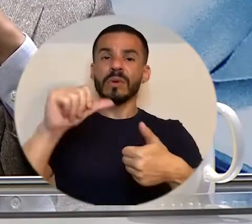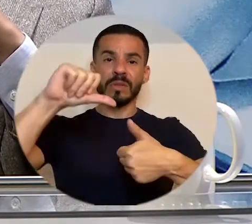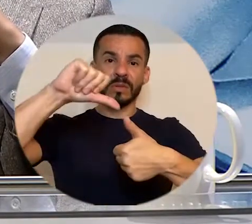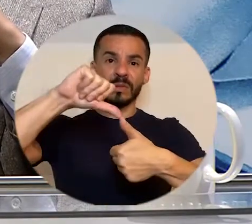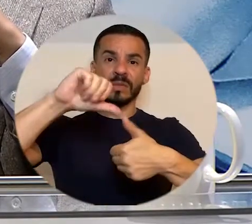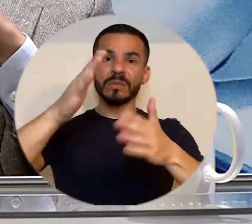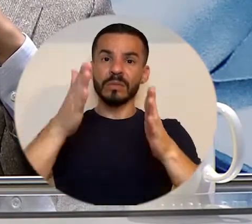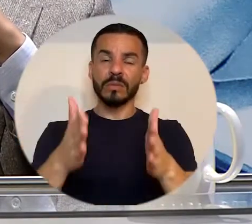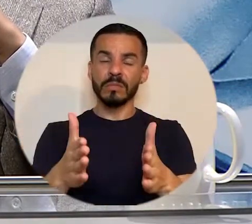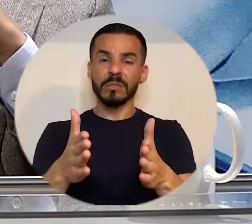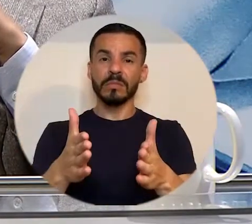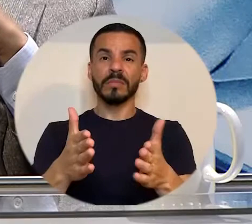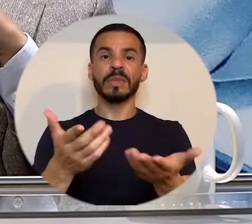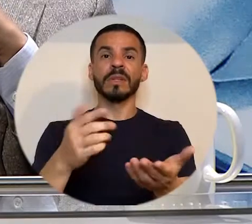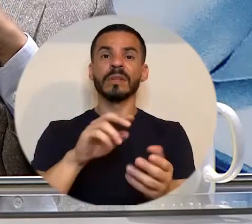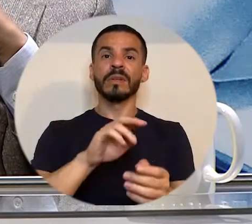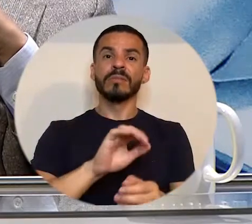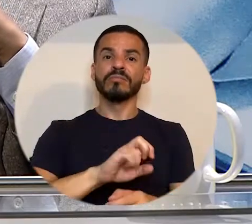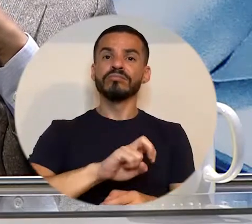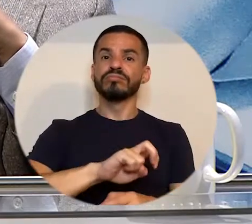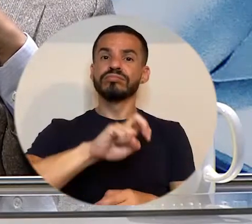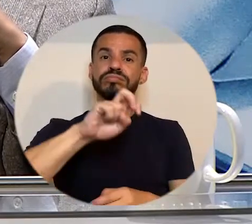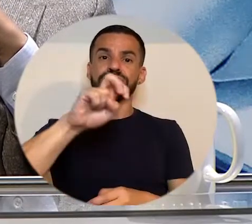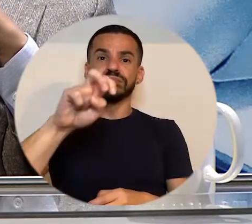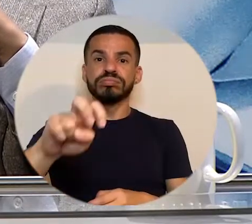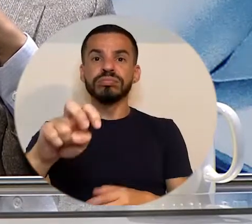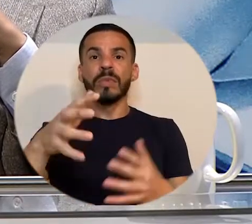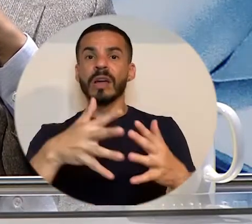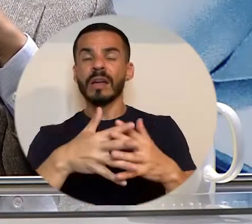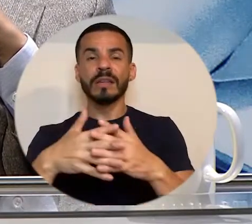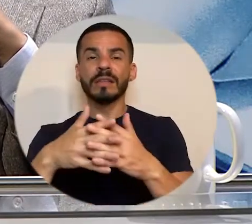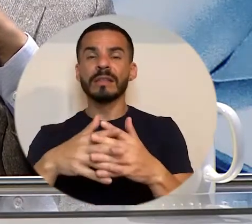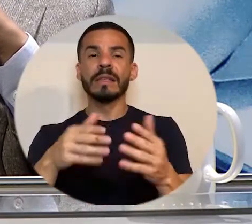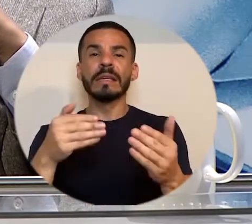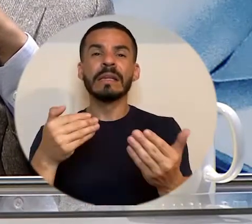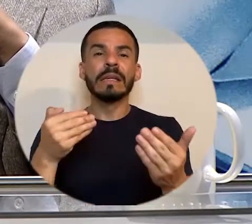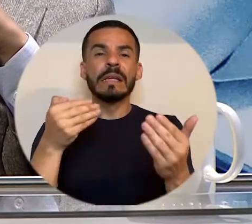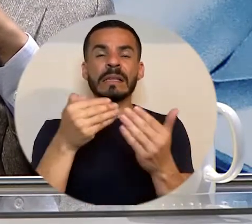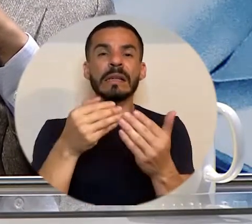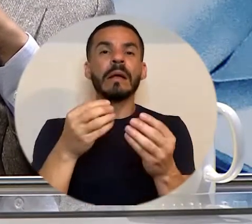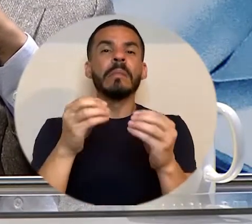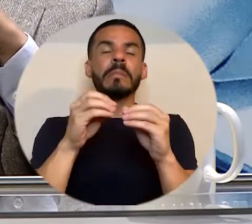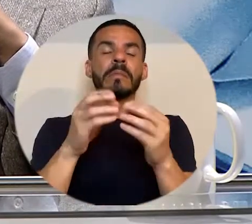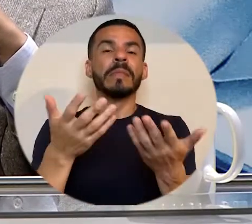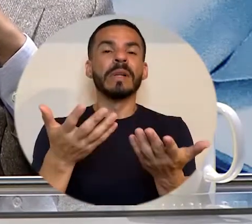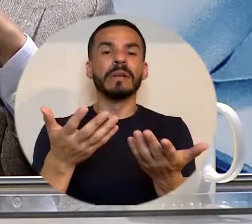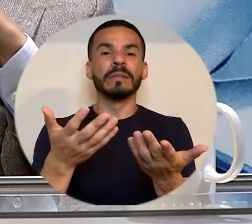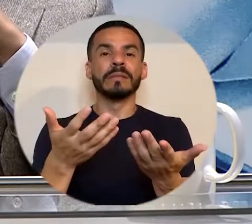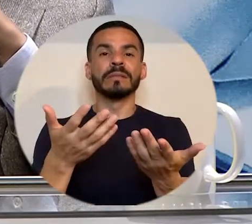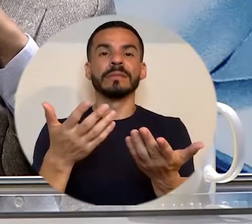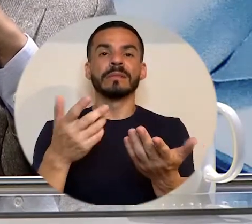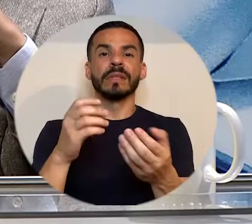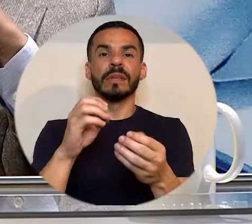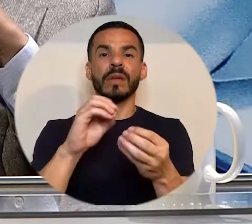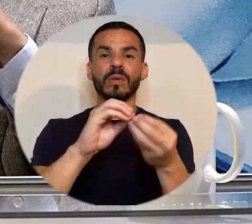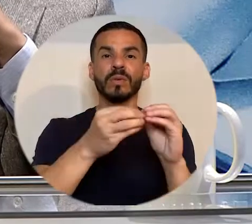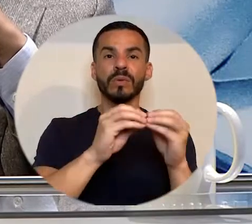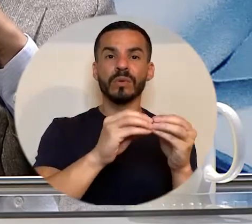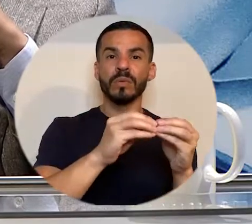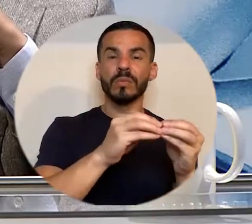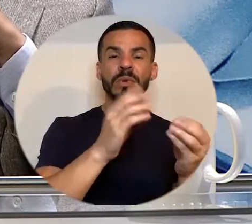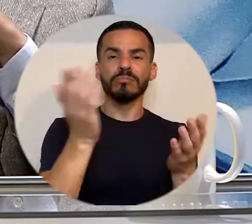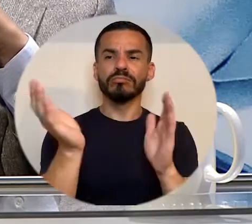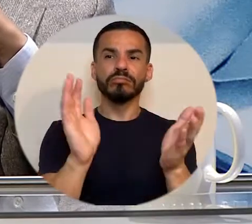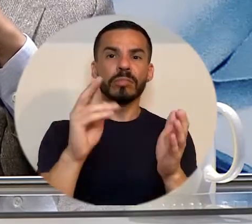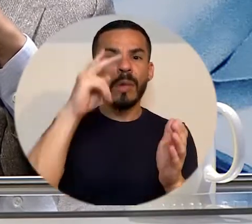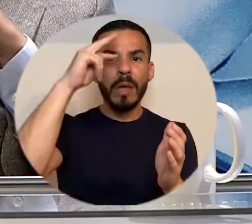de centroamericanos que están emigrando a los Estados Unidos se acerca cada vez más a las